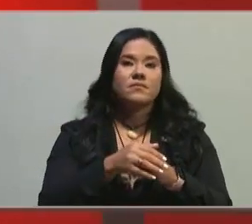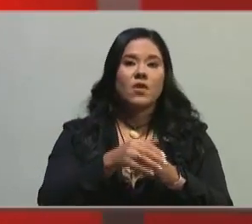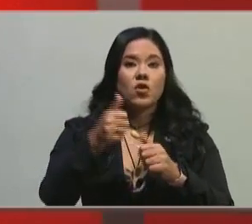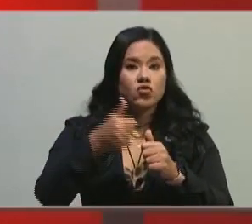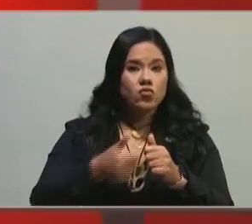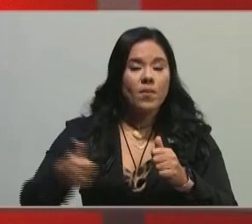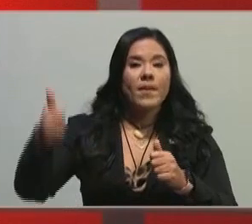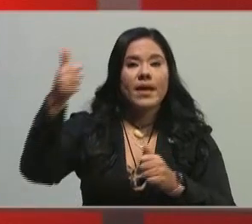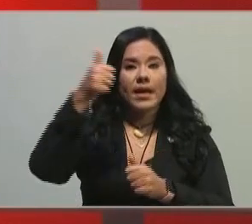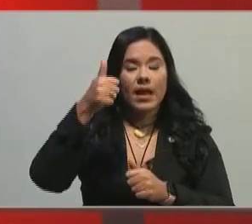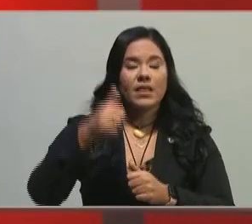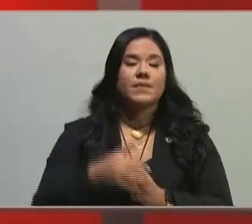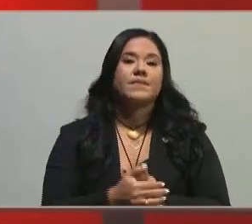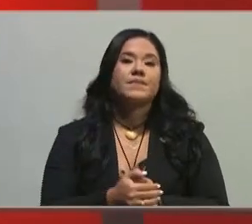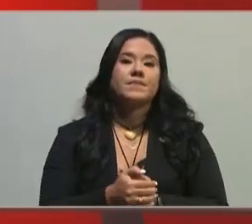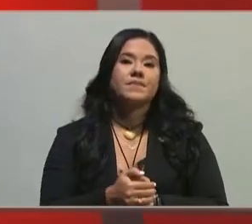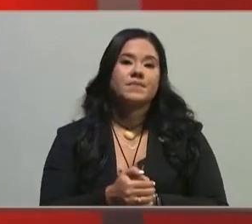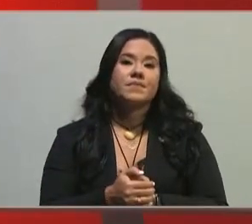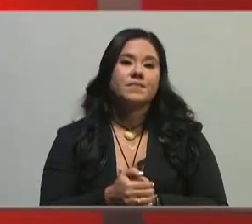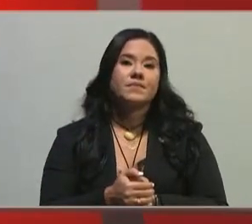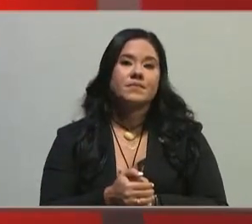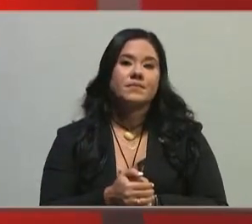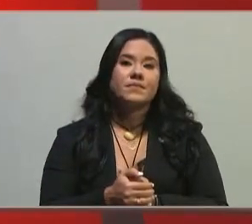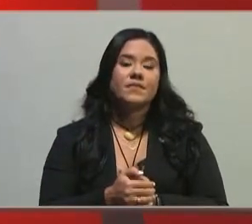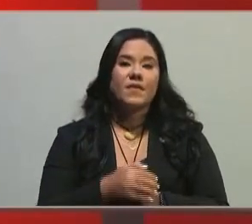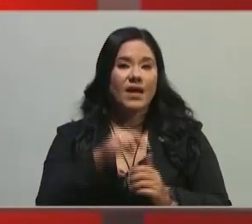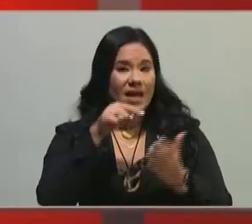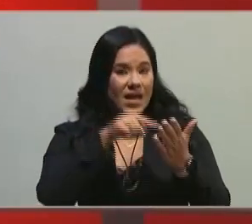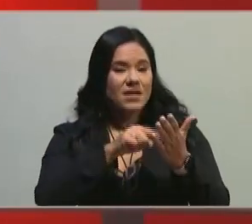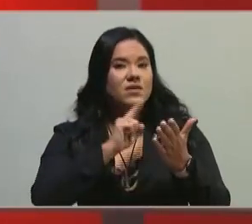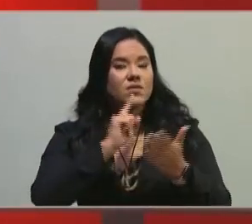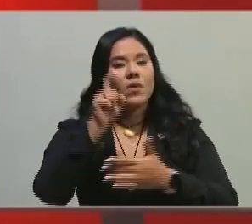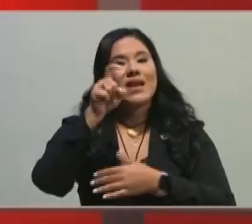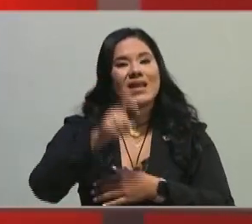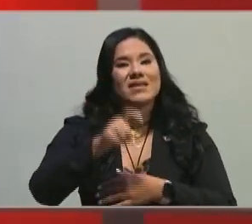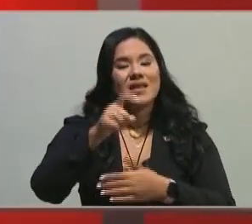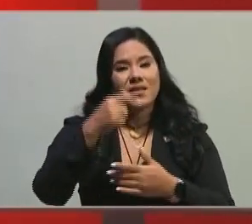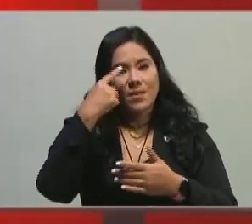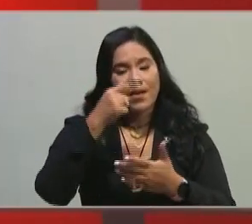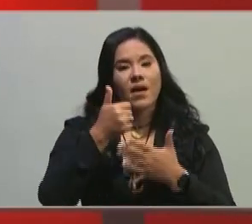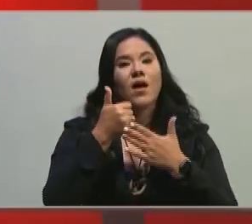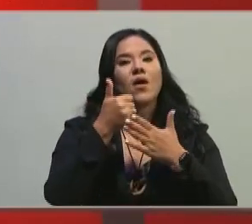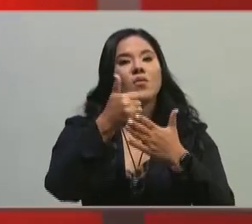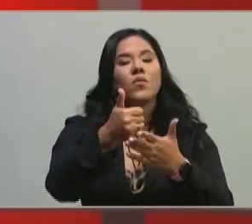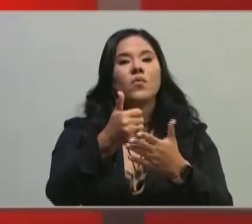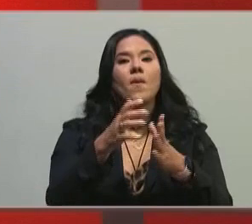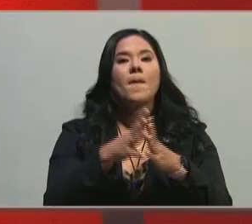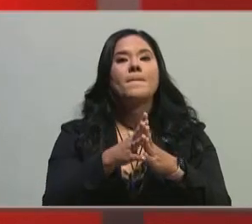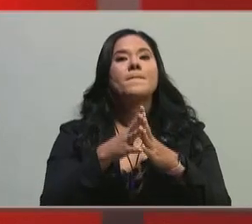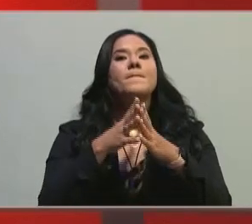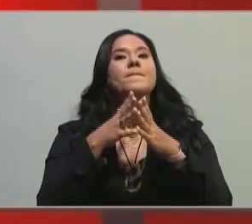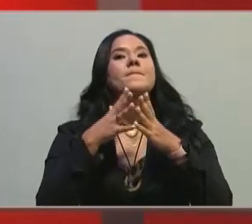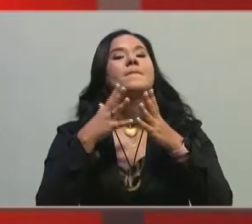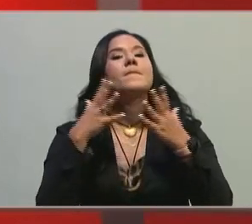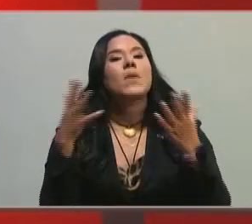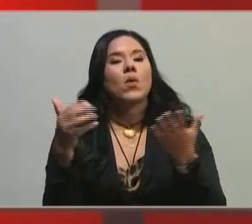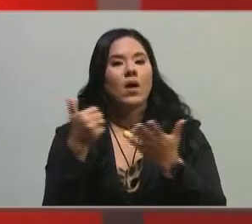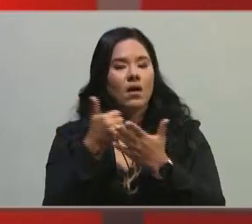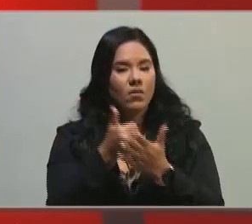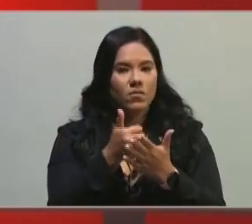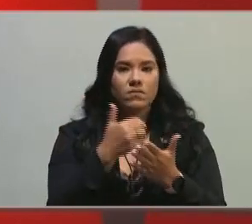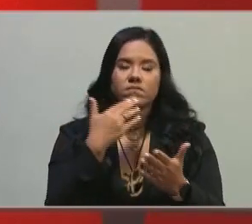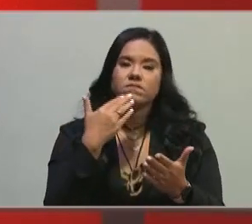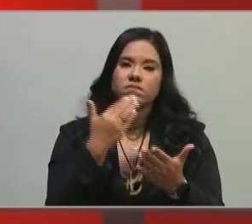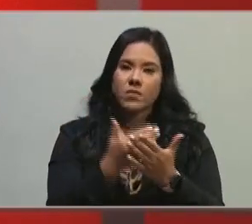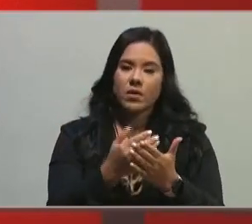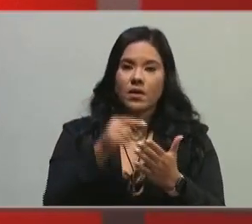supérate también supérate esas son necesidades eh muy importantes y que desde